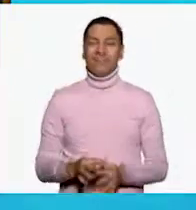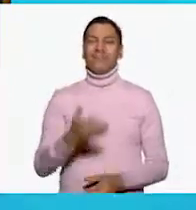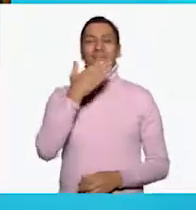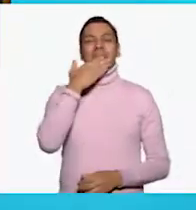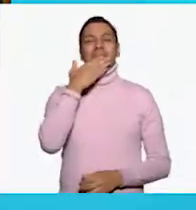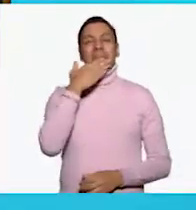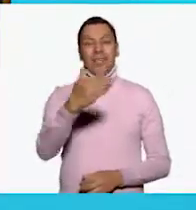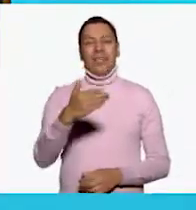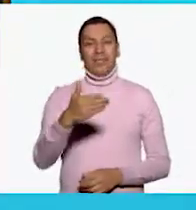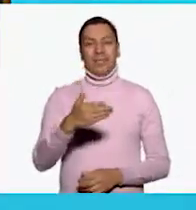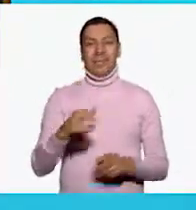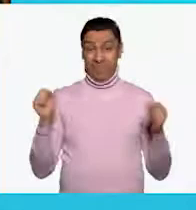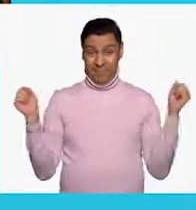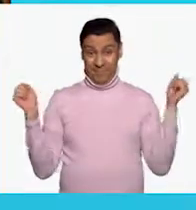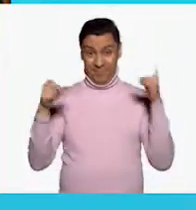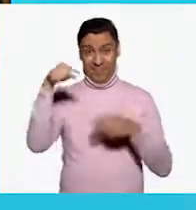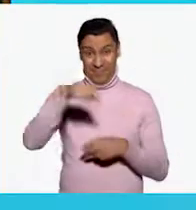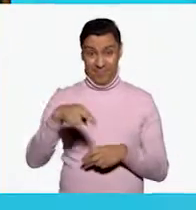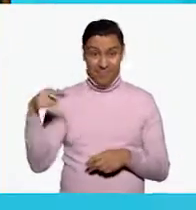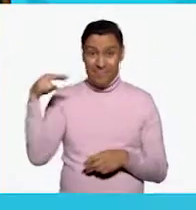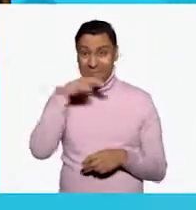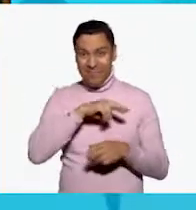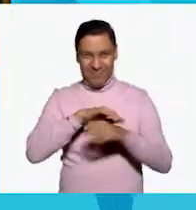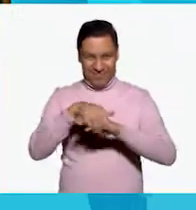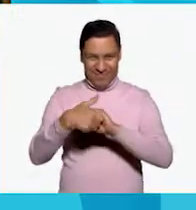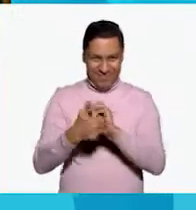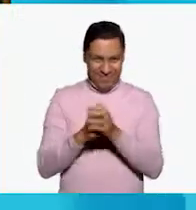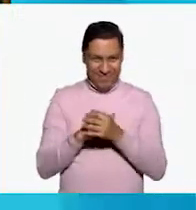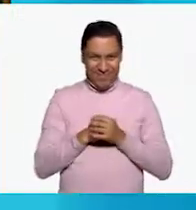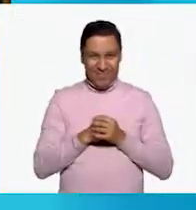¡Muy bien! ¡Nos vemos pronto!